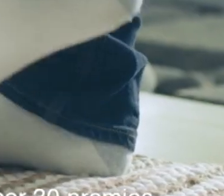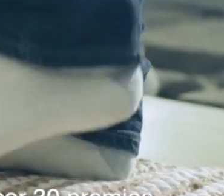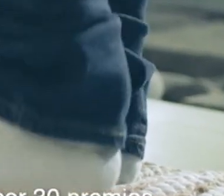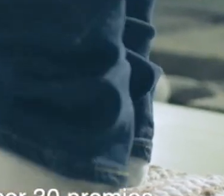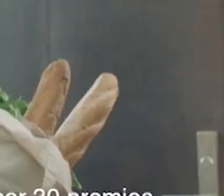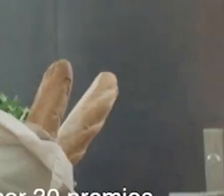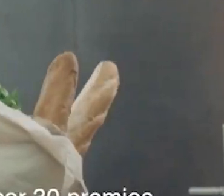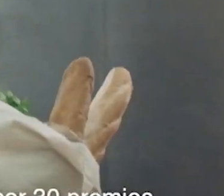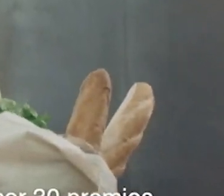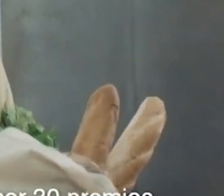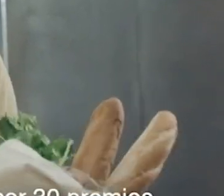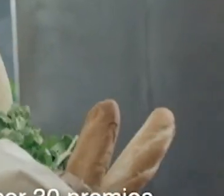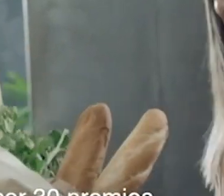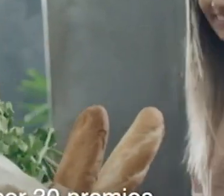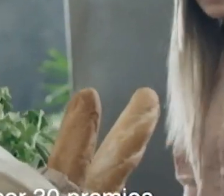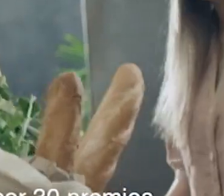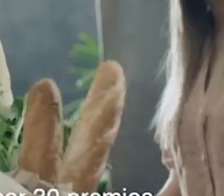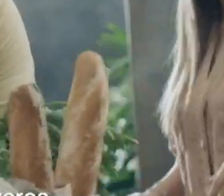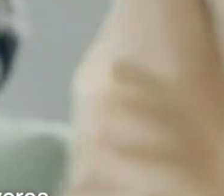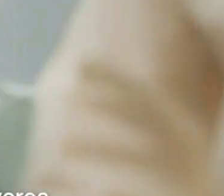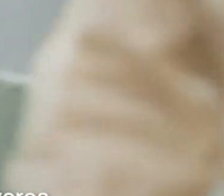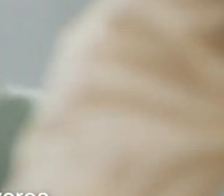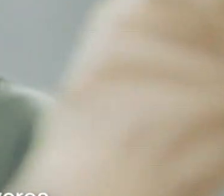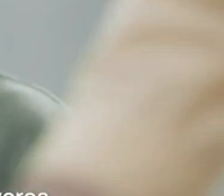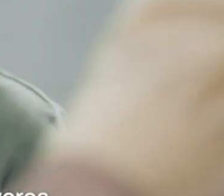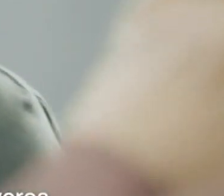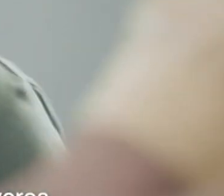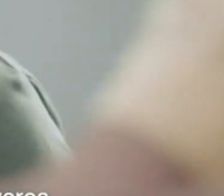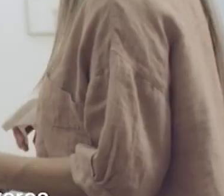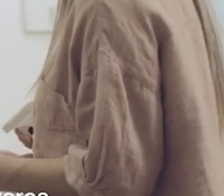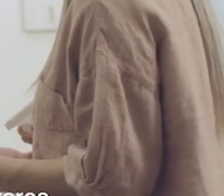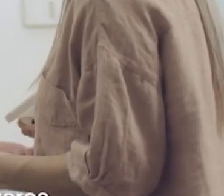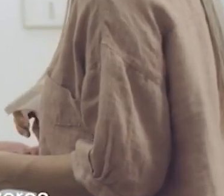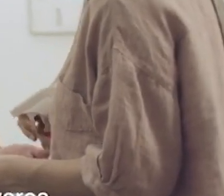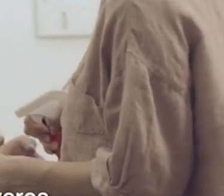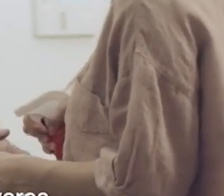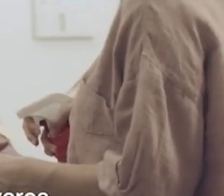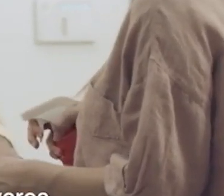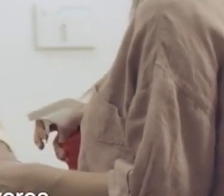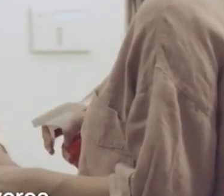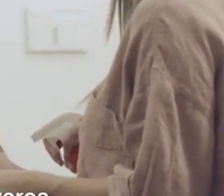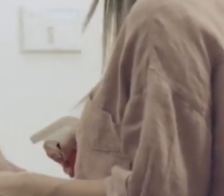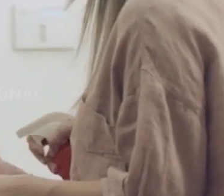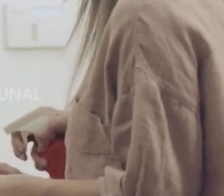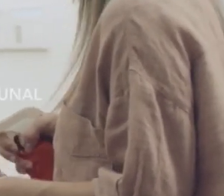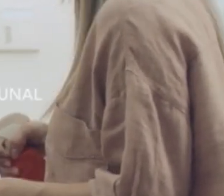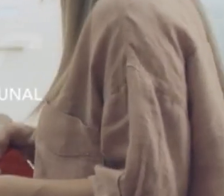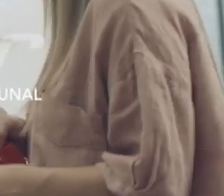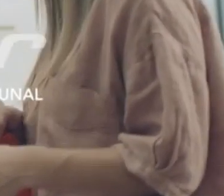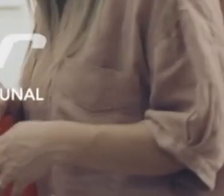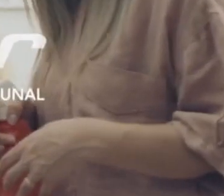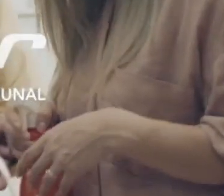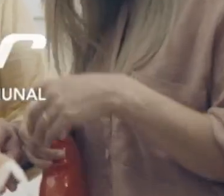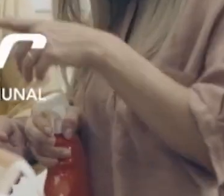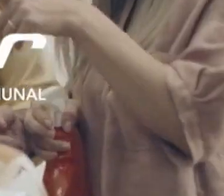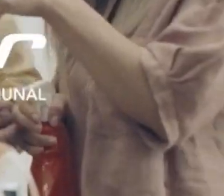sobre cómo mantener el vínculo entre los artistas y el público en época de